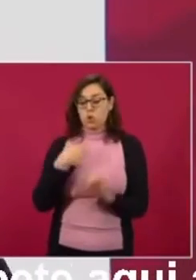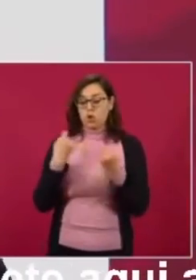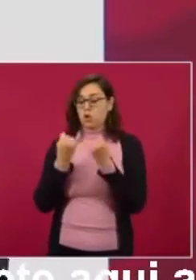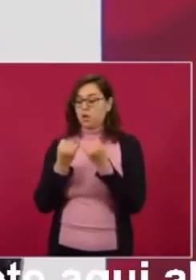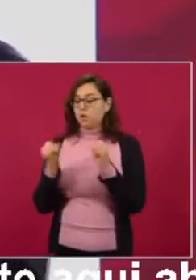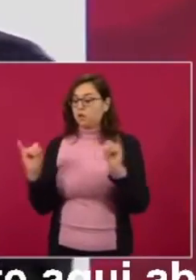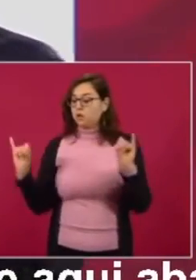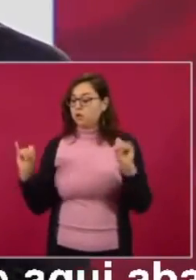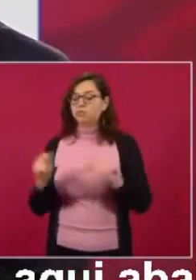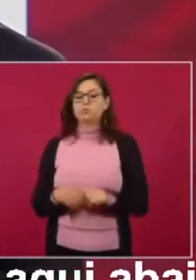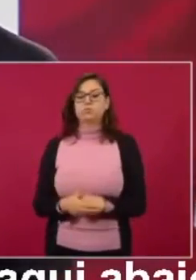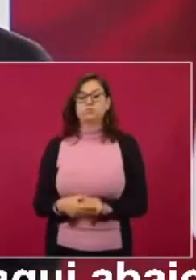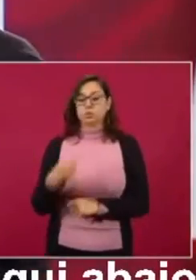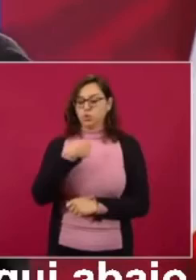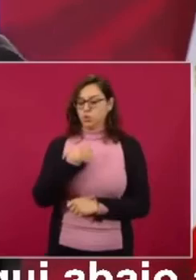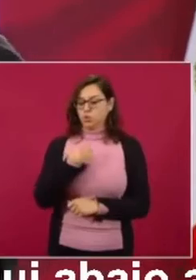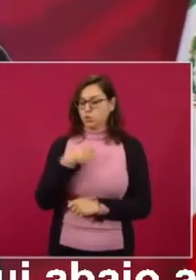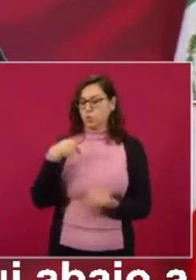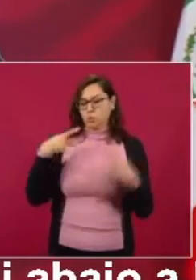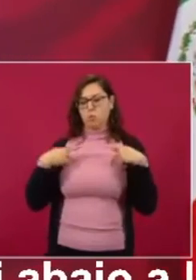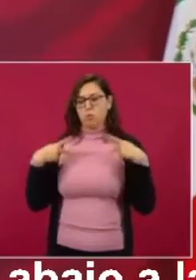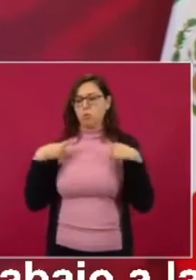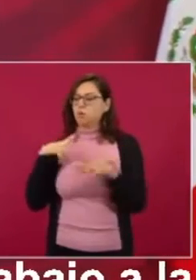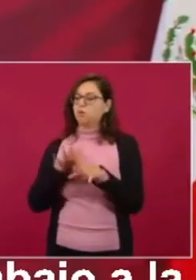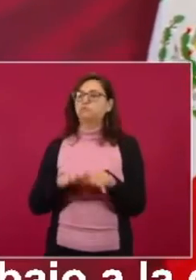soy de la sociedad civil